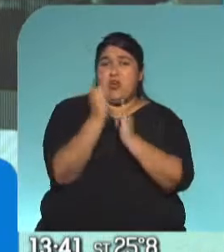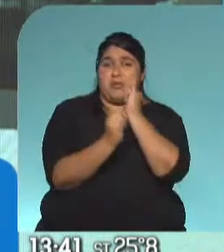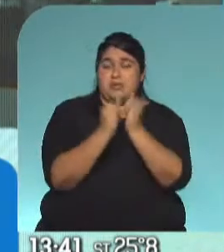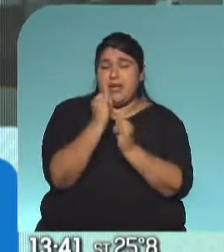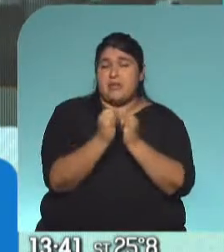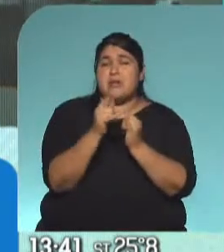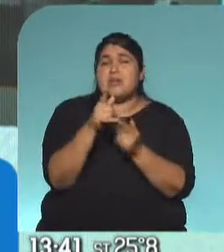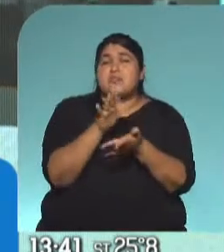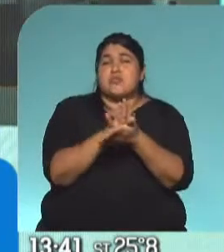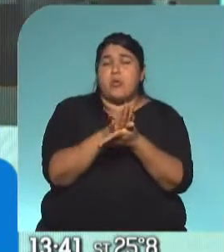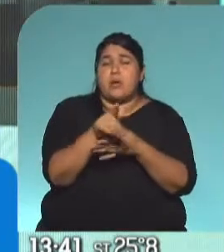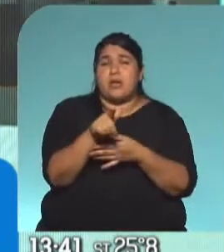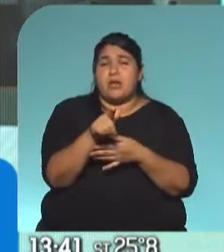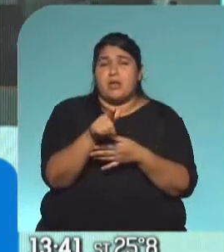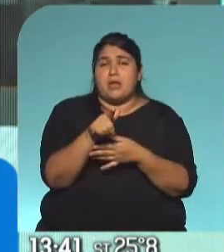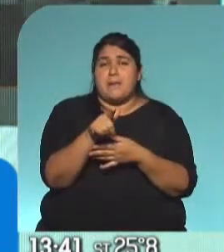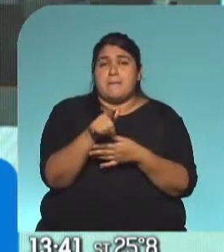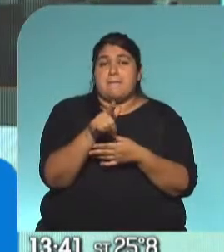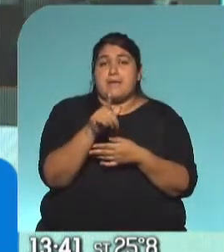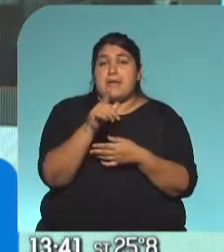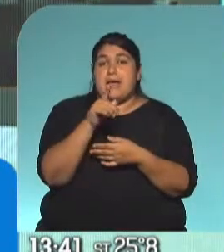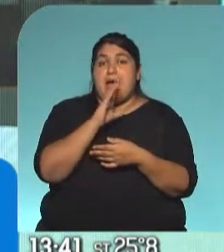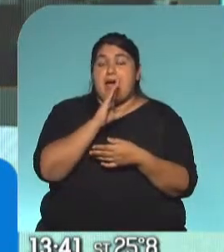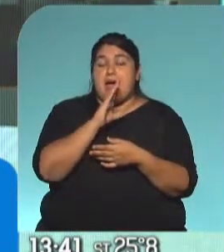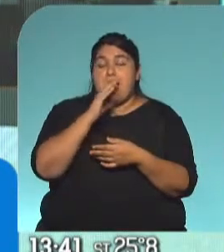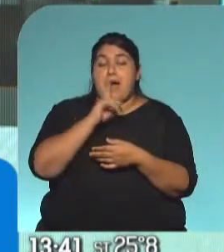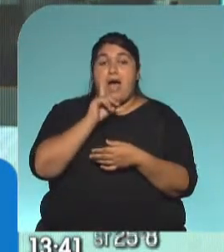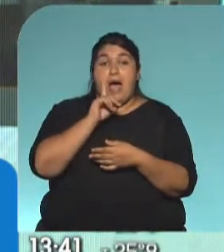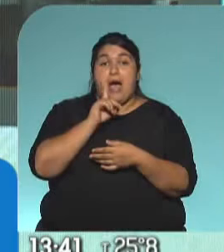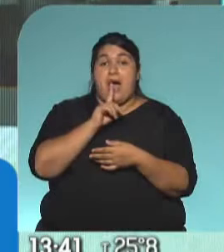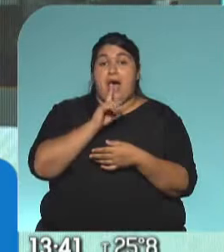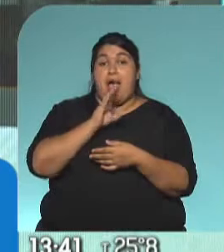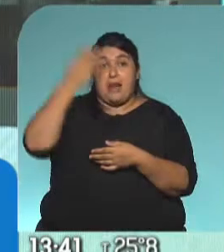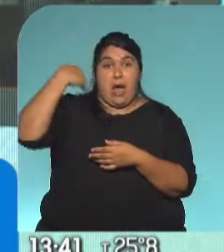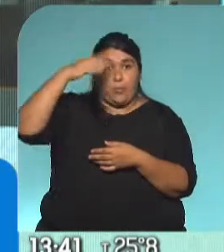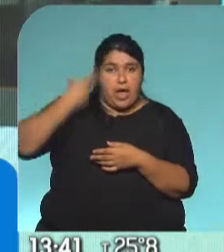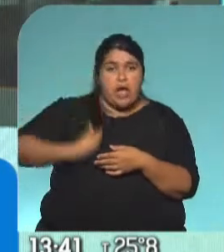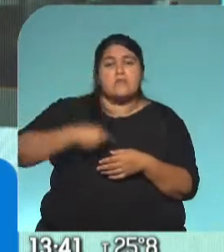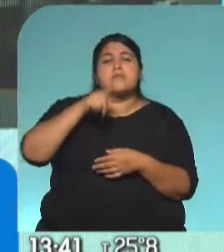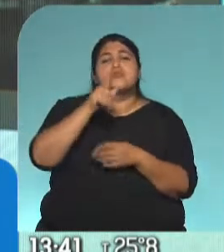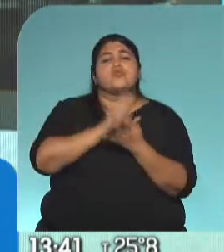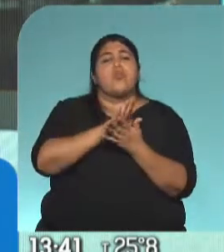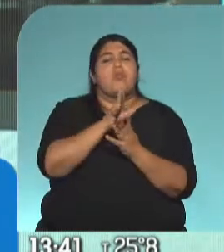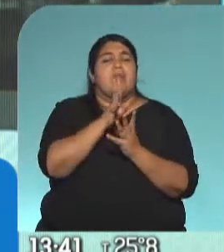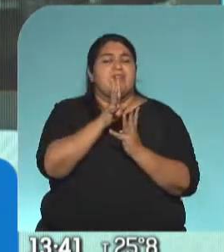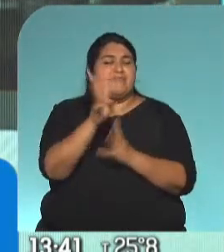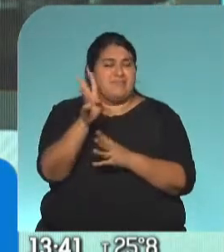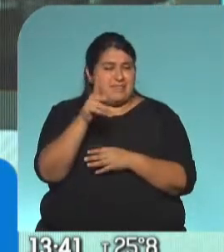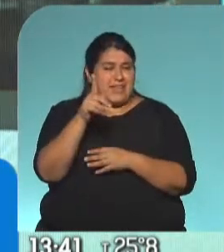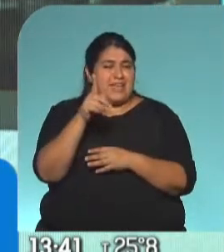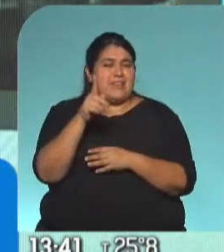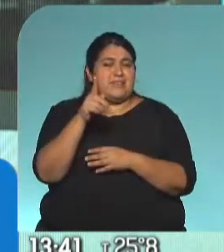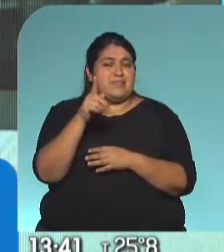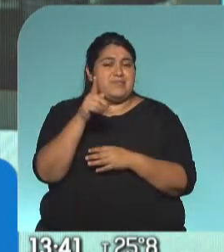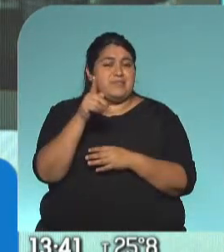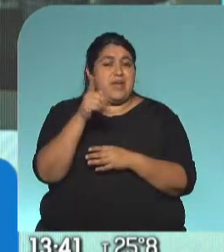esa intervención de Arabia Saudita en la guerra civil en Yemen, algo que también